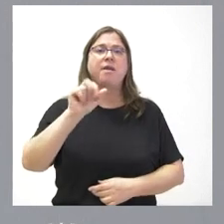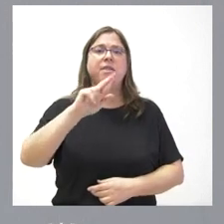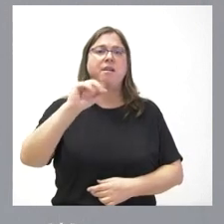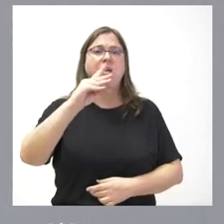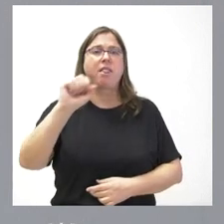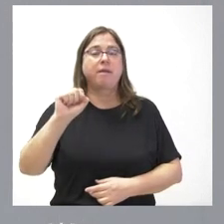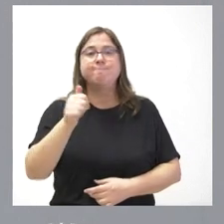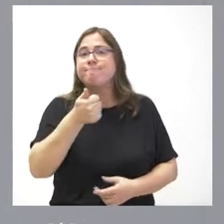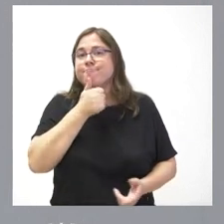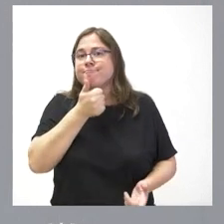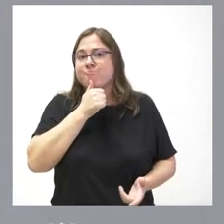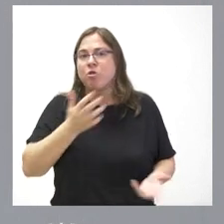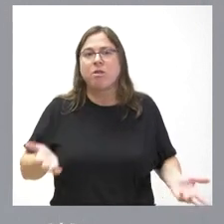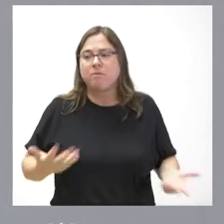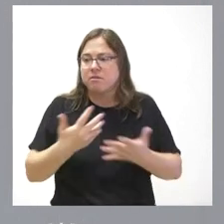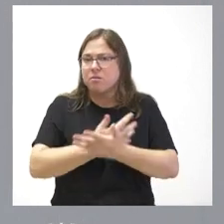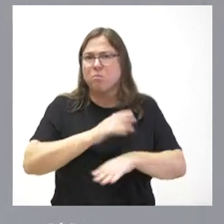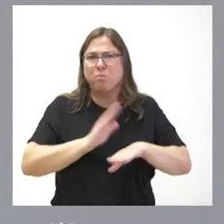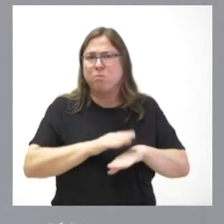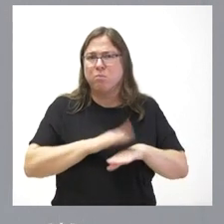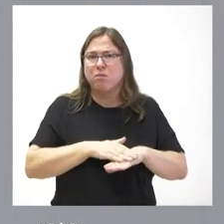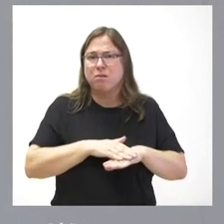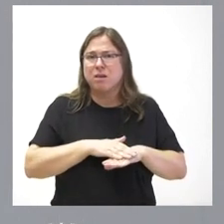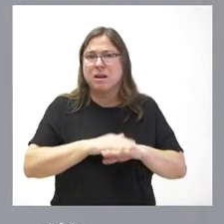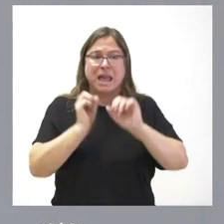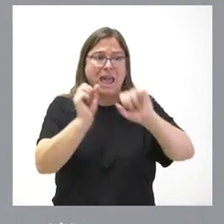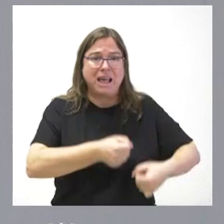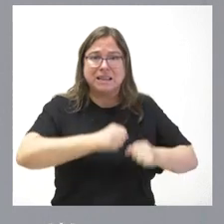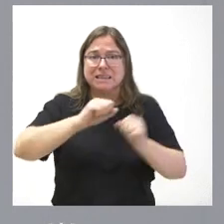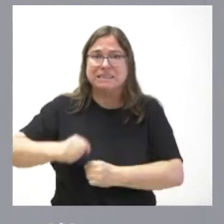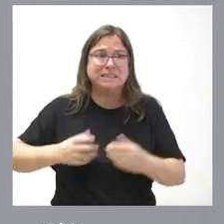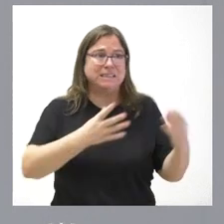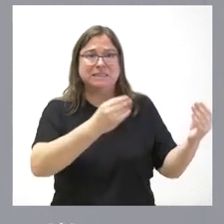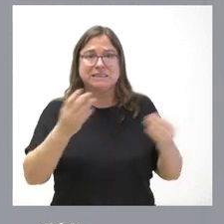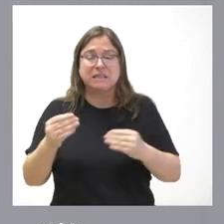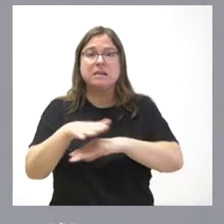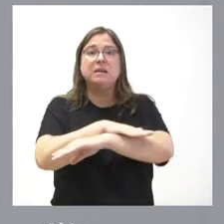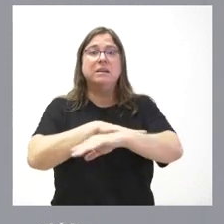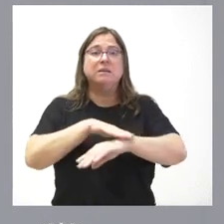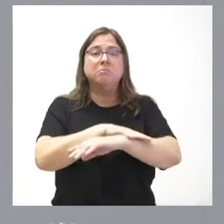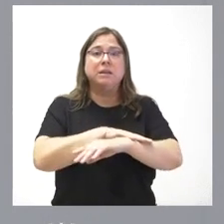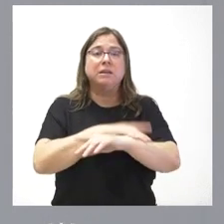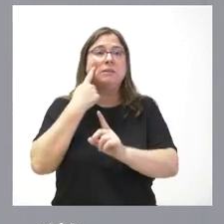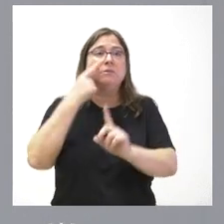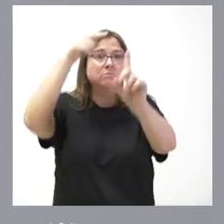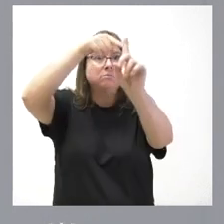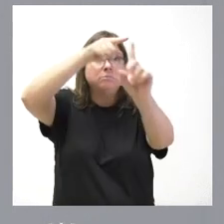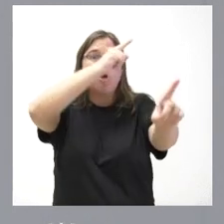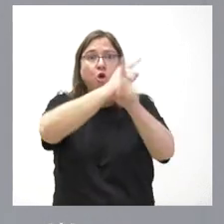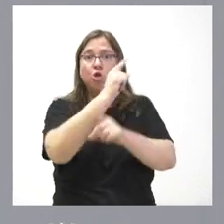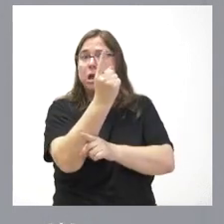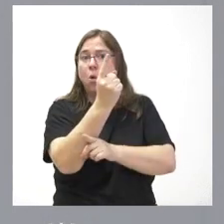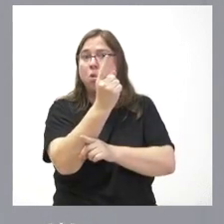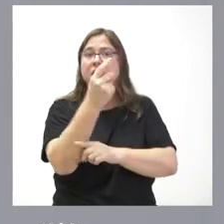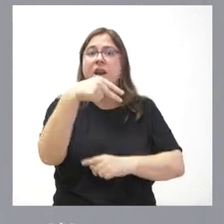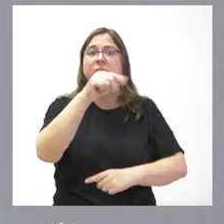todavía no tiene ninguna explicación que haya tantas estaciones de esquí en España y que la ministra haya puesto solo el ojo en contra de la estación de esquí de